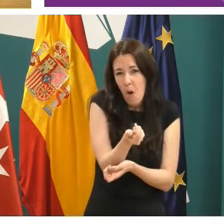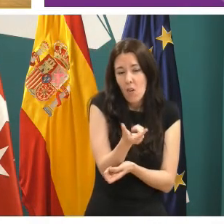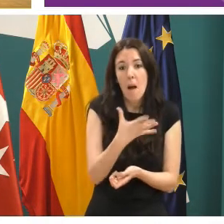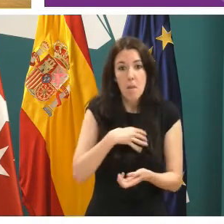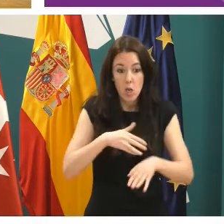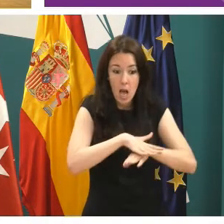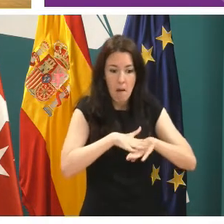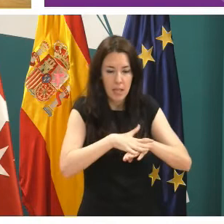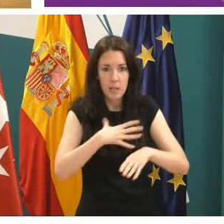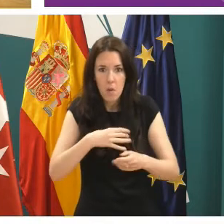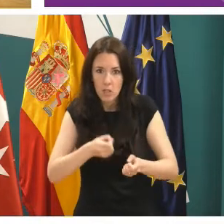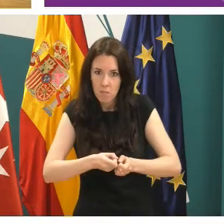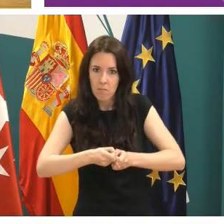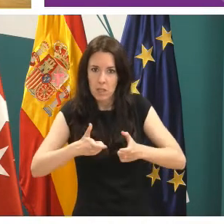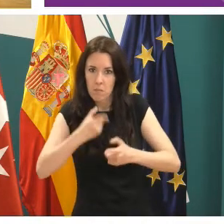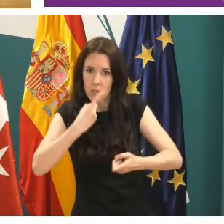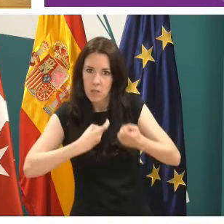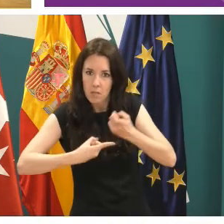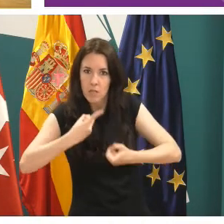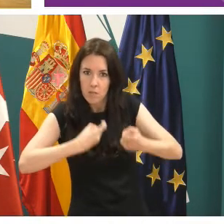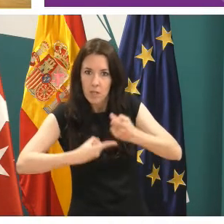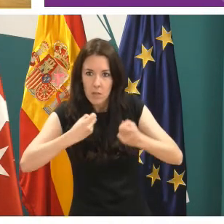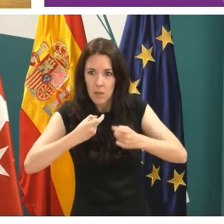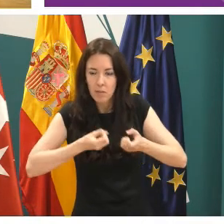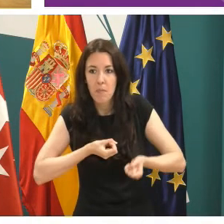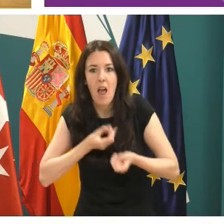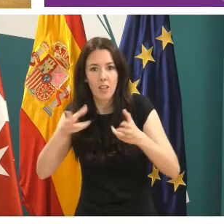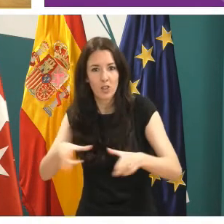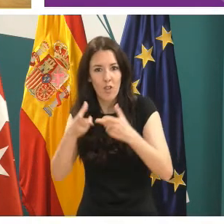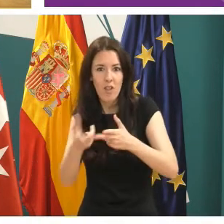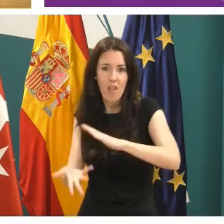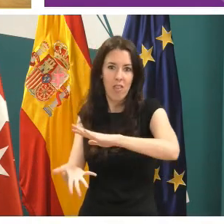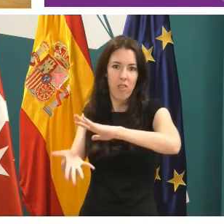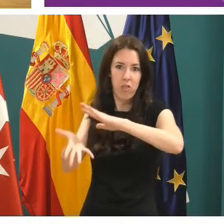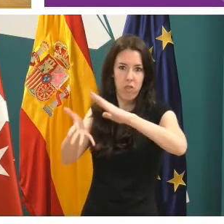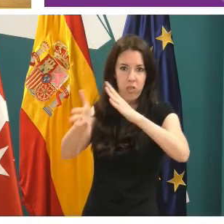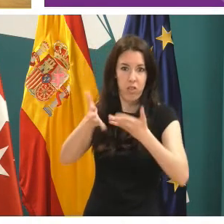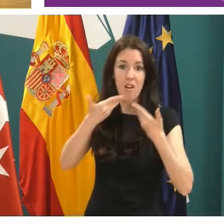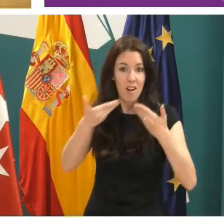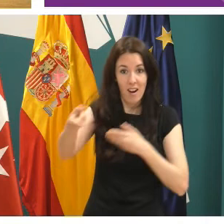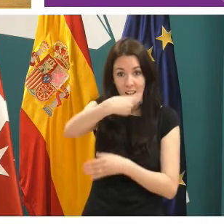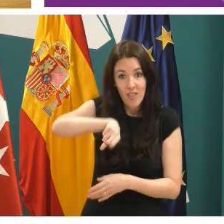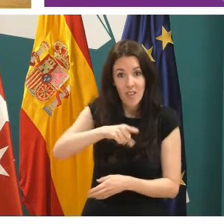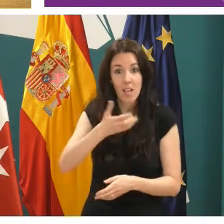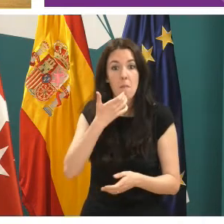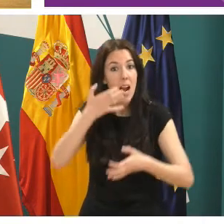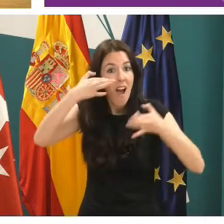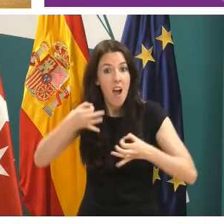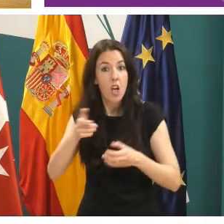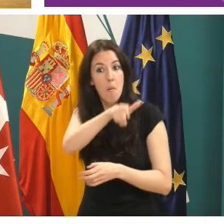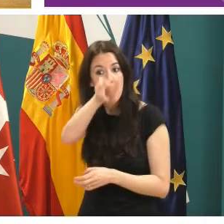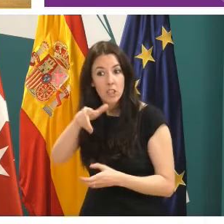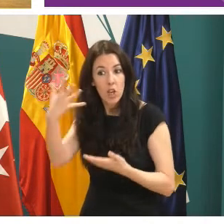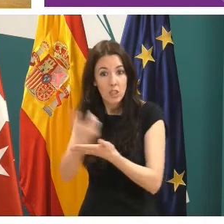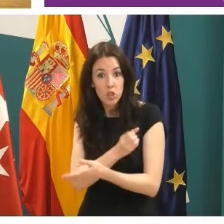ir ampliando y transformando todos poco a poco la sociedad, ¿no? Para que realmente para todas las personas la inclusión